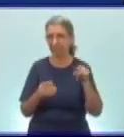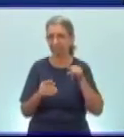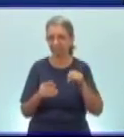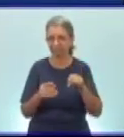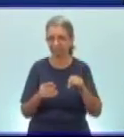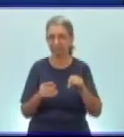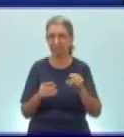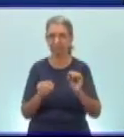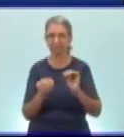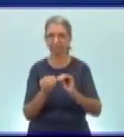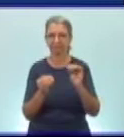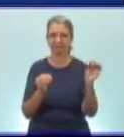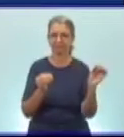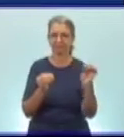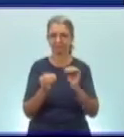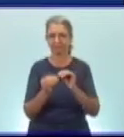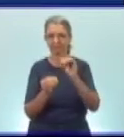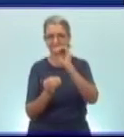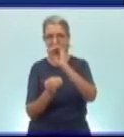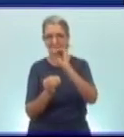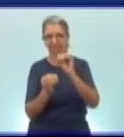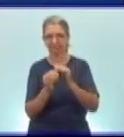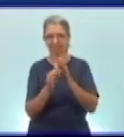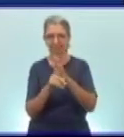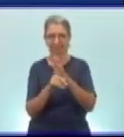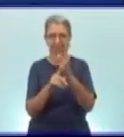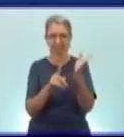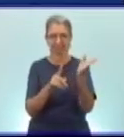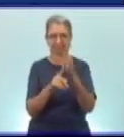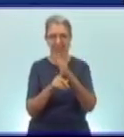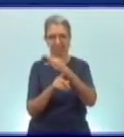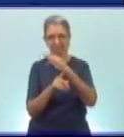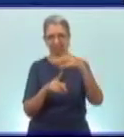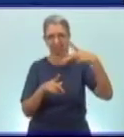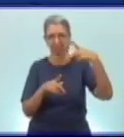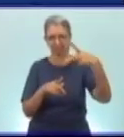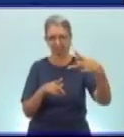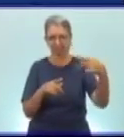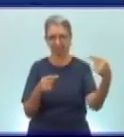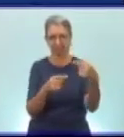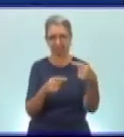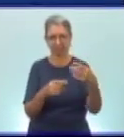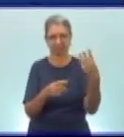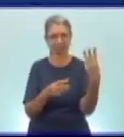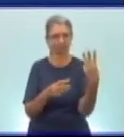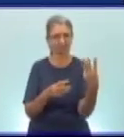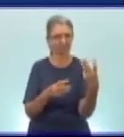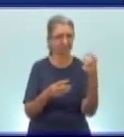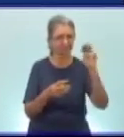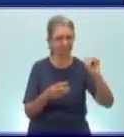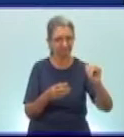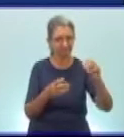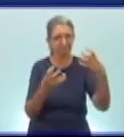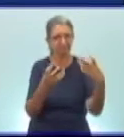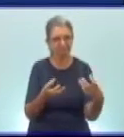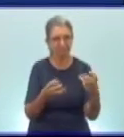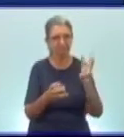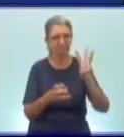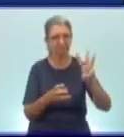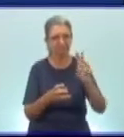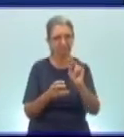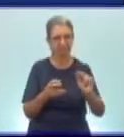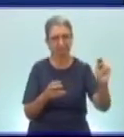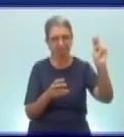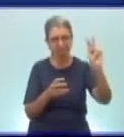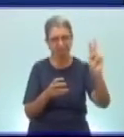bueno, pues será la expresión constante K igual a la masa por la velocidad angular, o